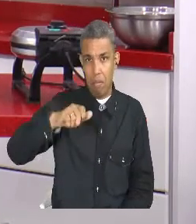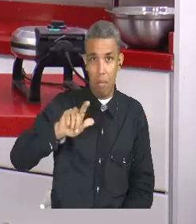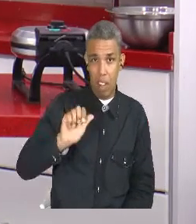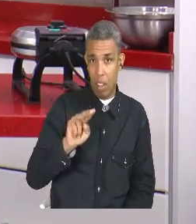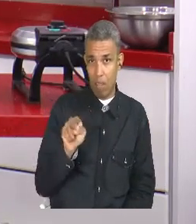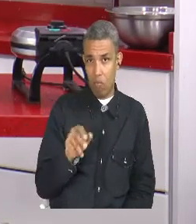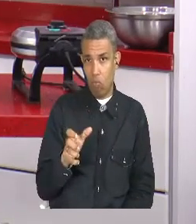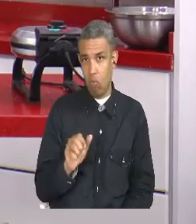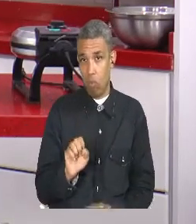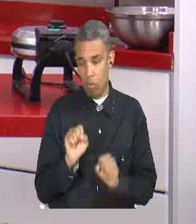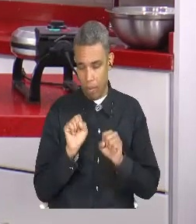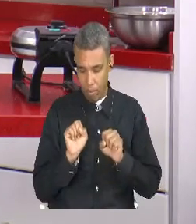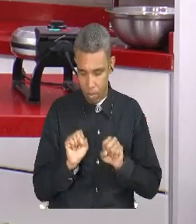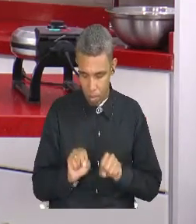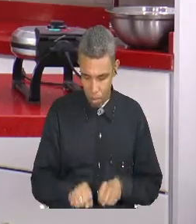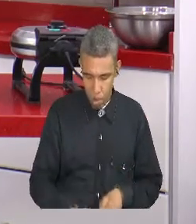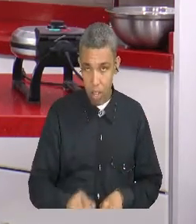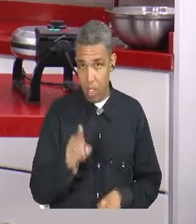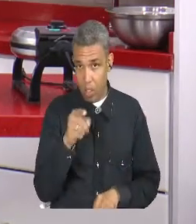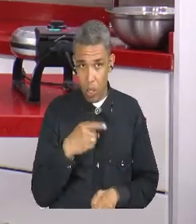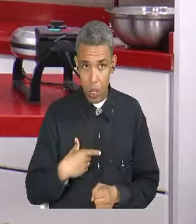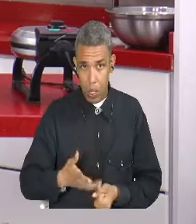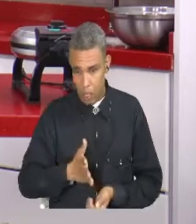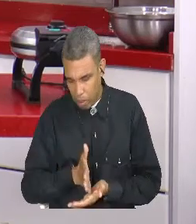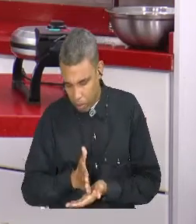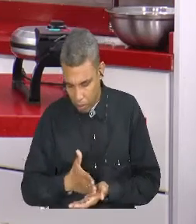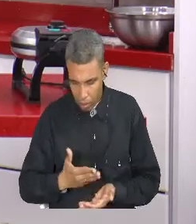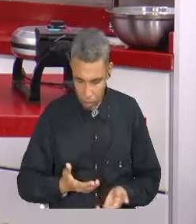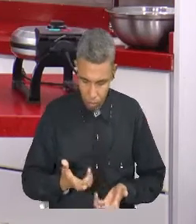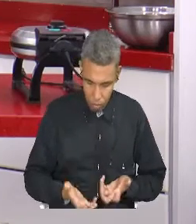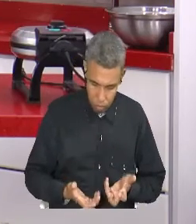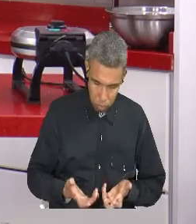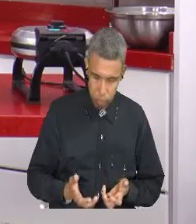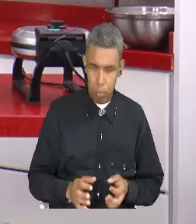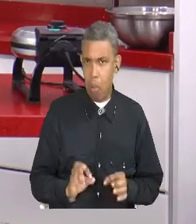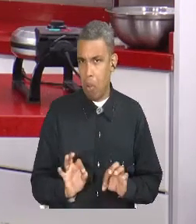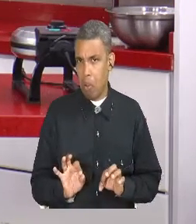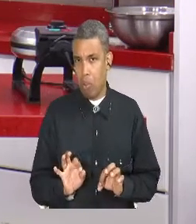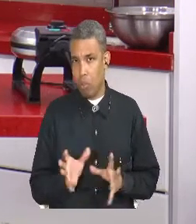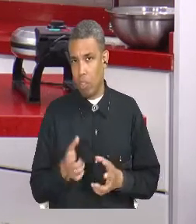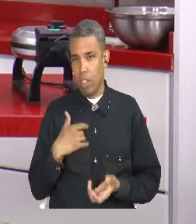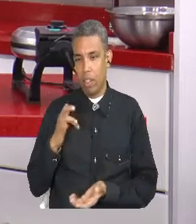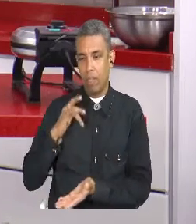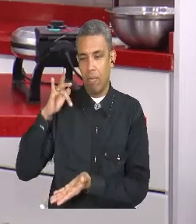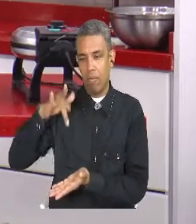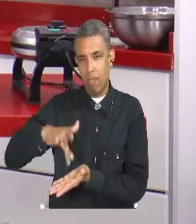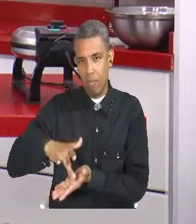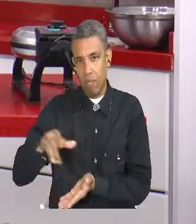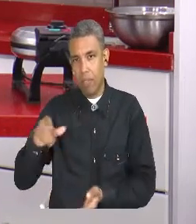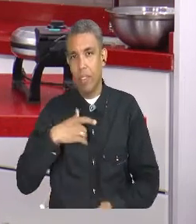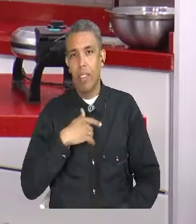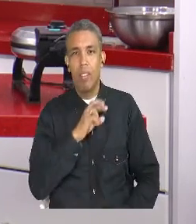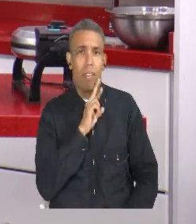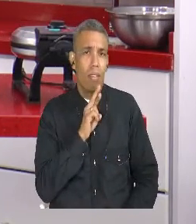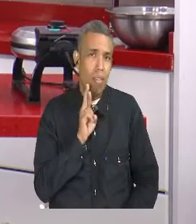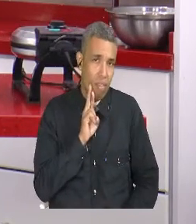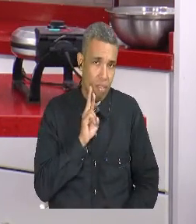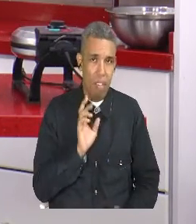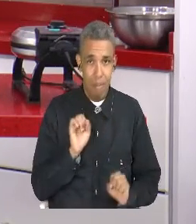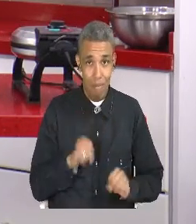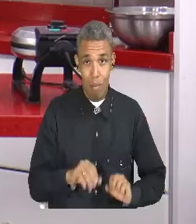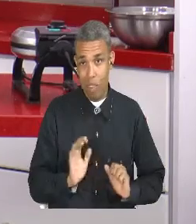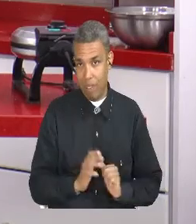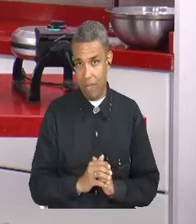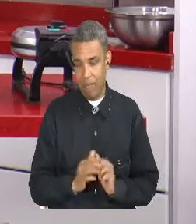poder, salir de su zona de confort y de pronto estar comiéndola en otro lugar, pues bueno, vaya al restaurante